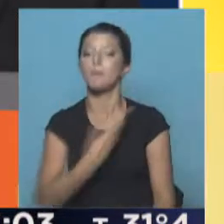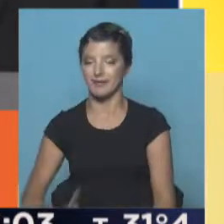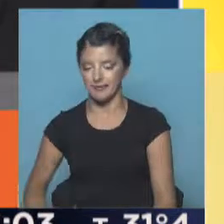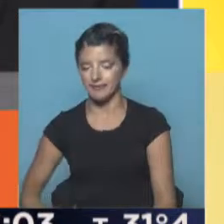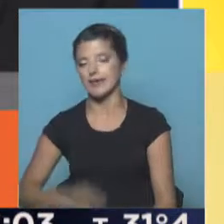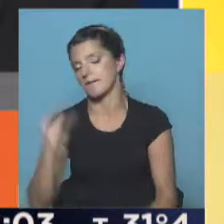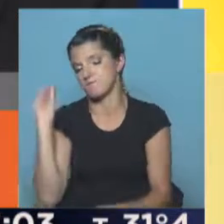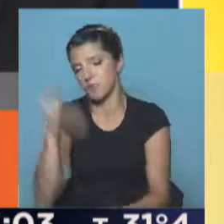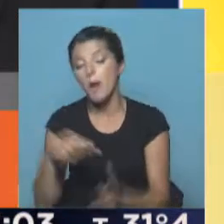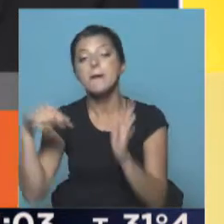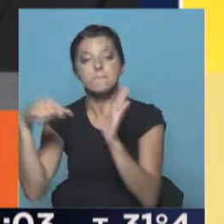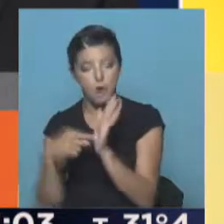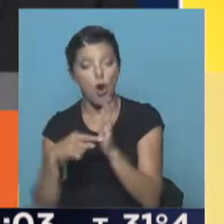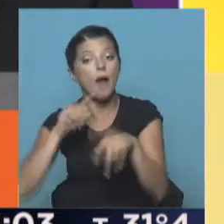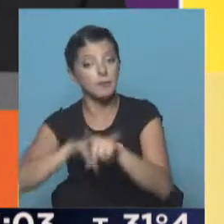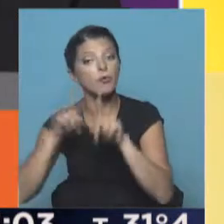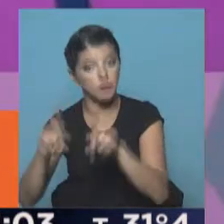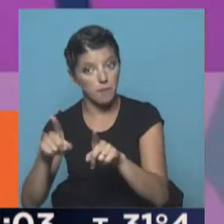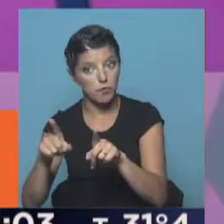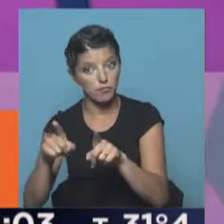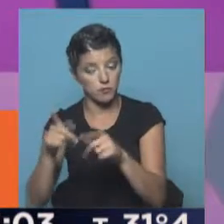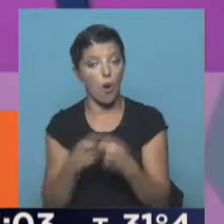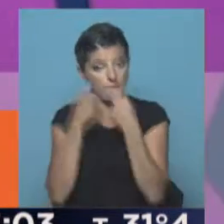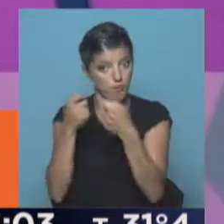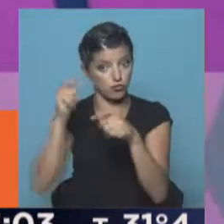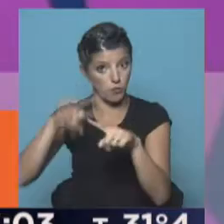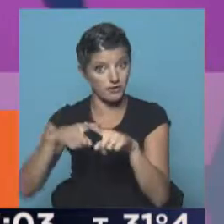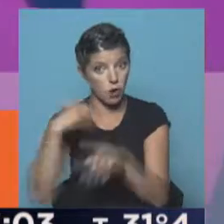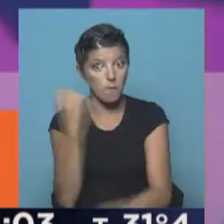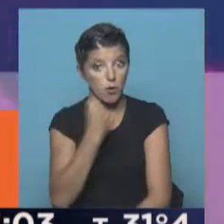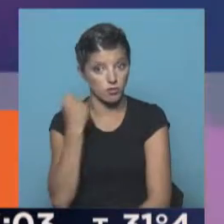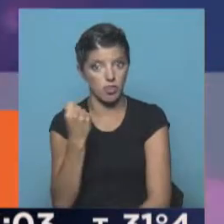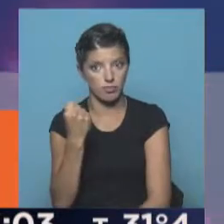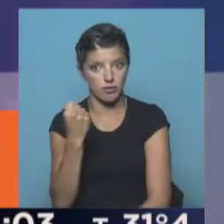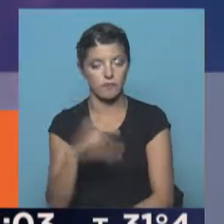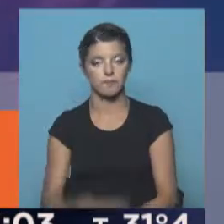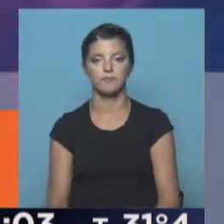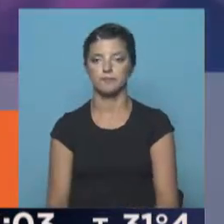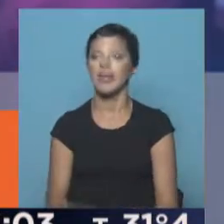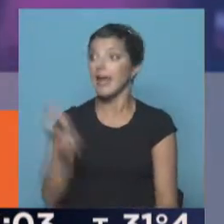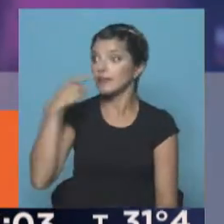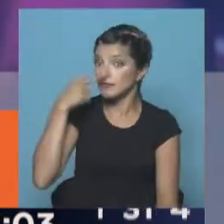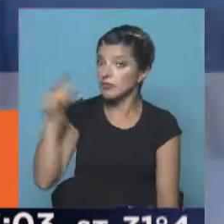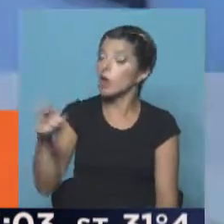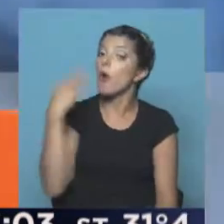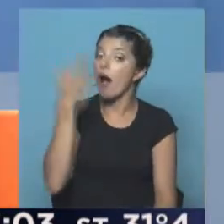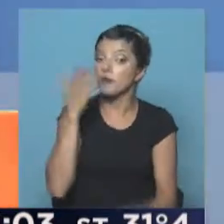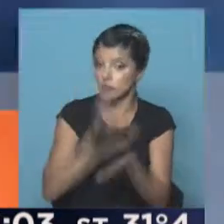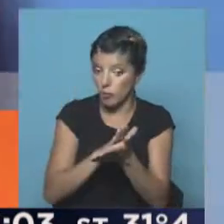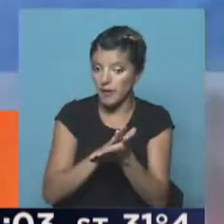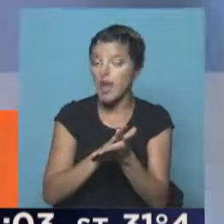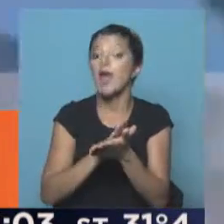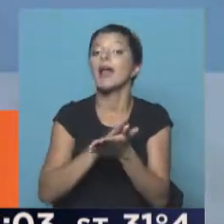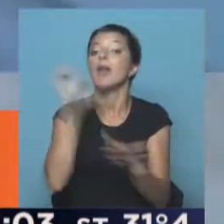sin embargo con un capital político importante, y es muy interesante que menciones el voto del presupuesto en el Senado, porque